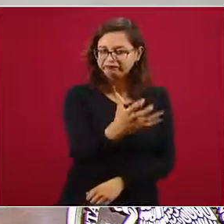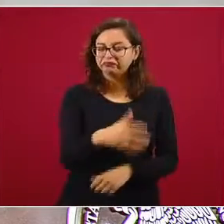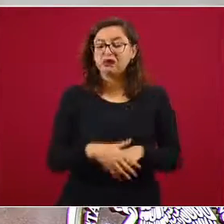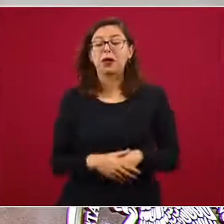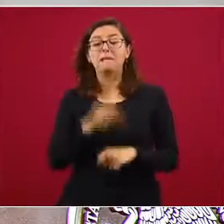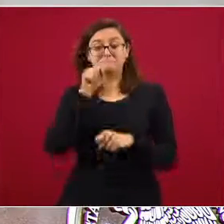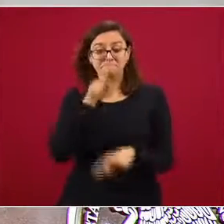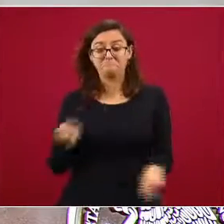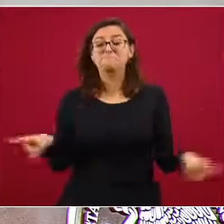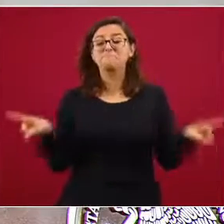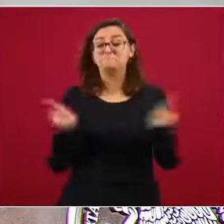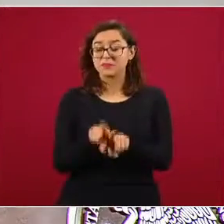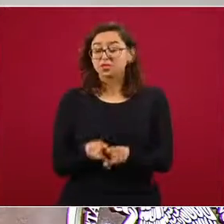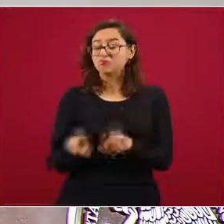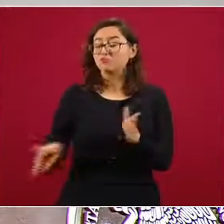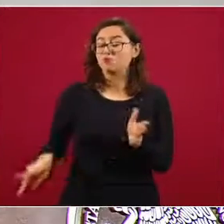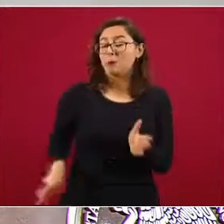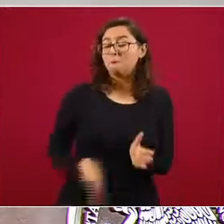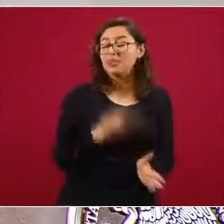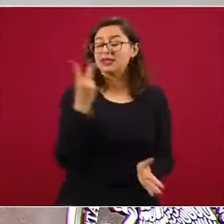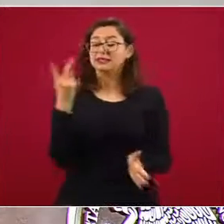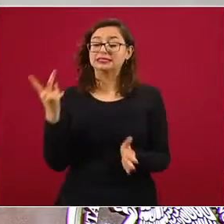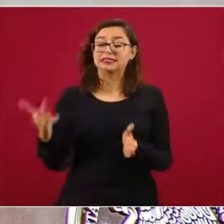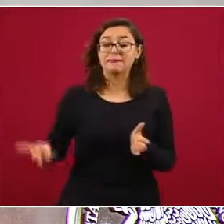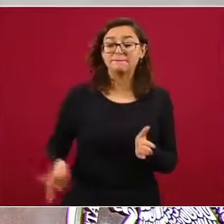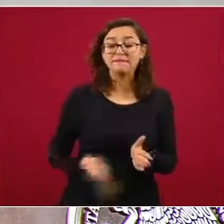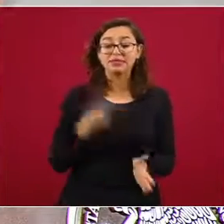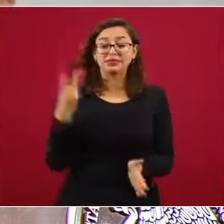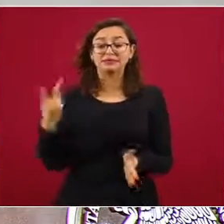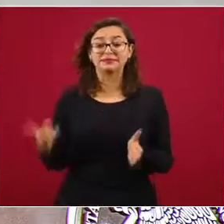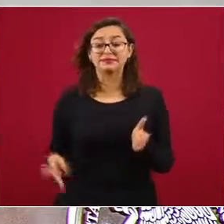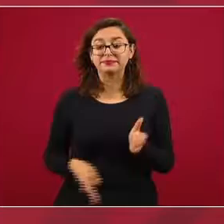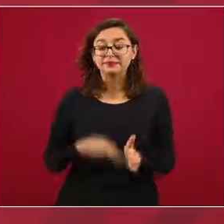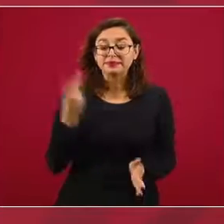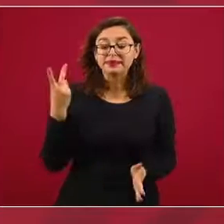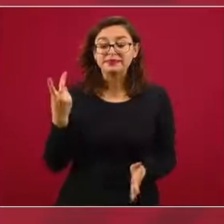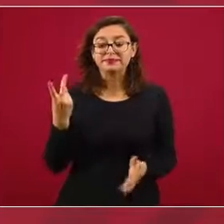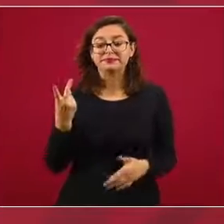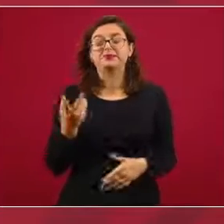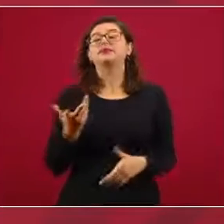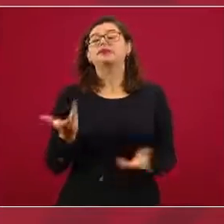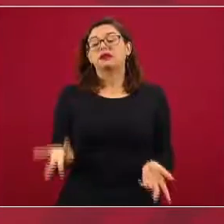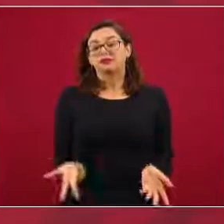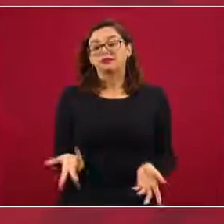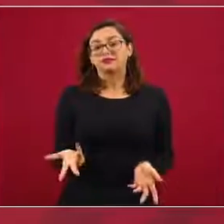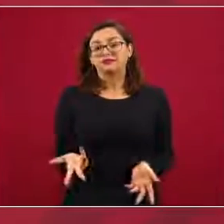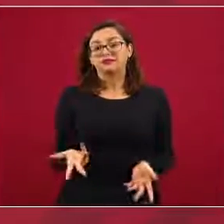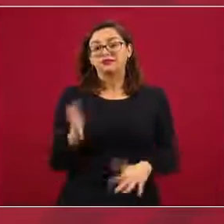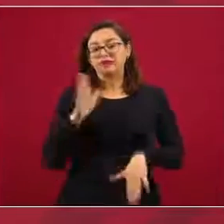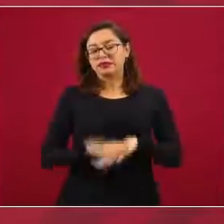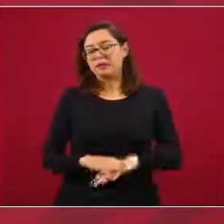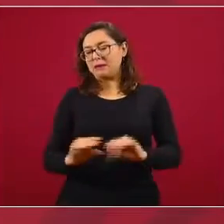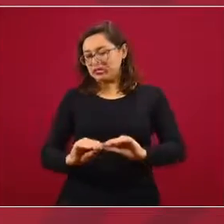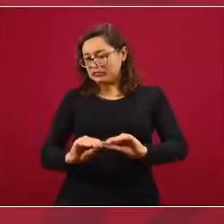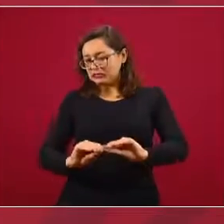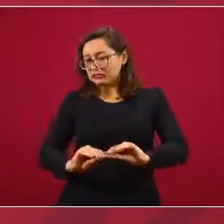constantemente, y cuando les digo de que, bueno, para ser más